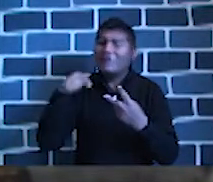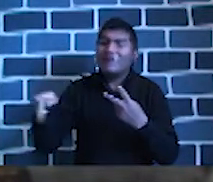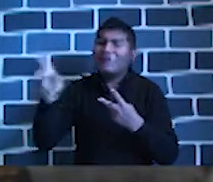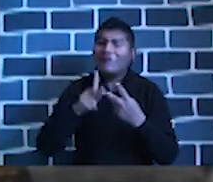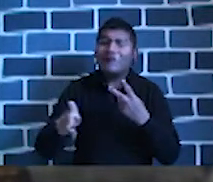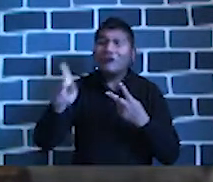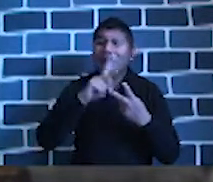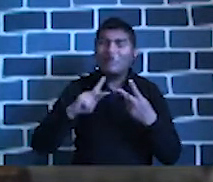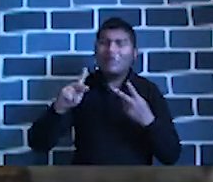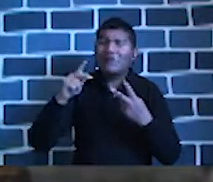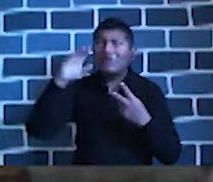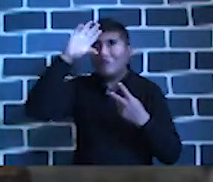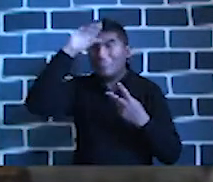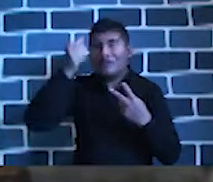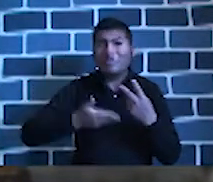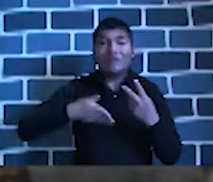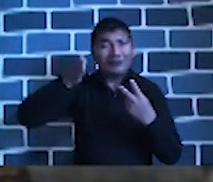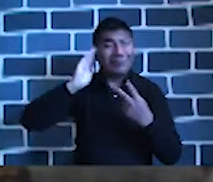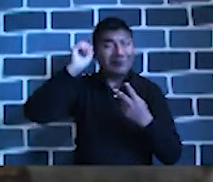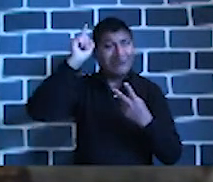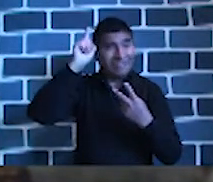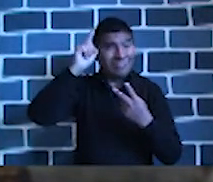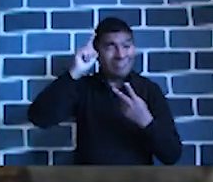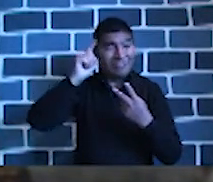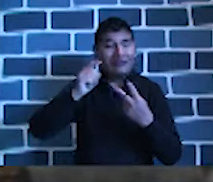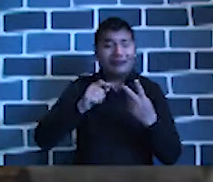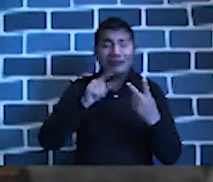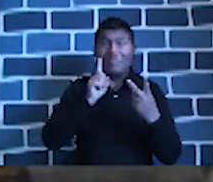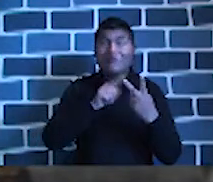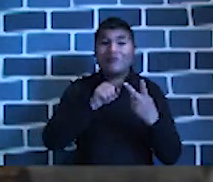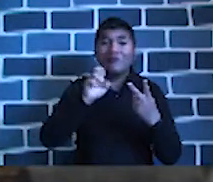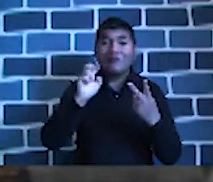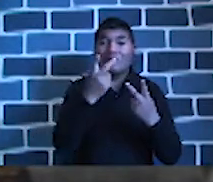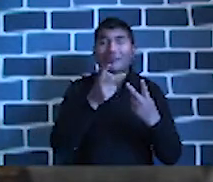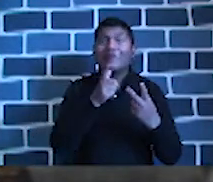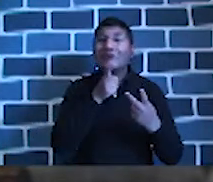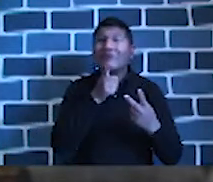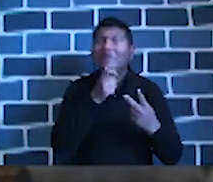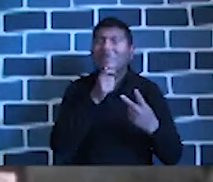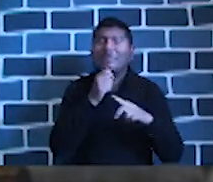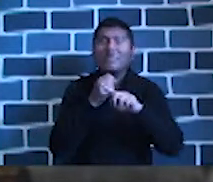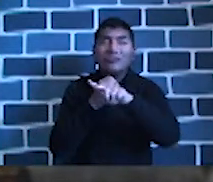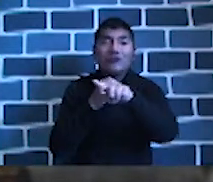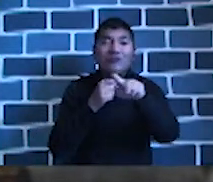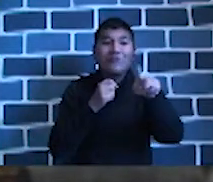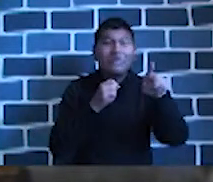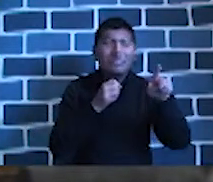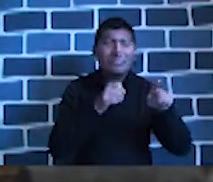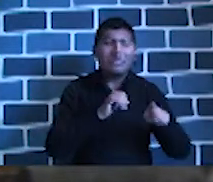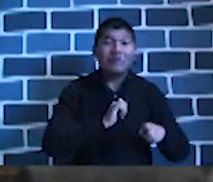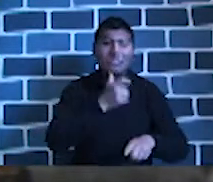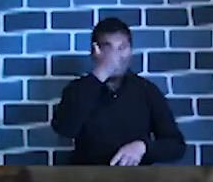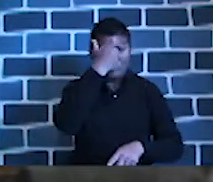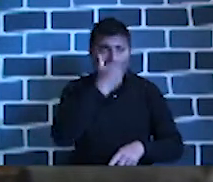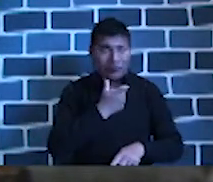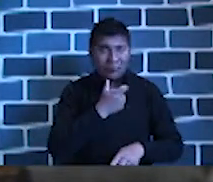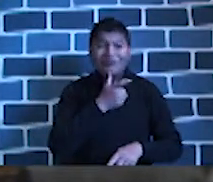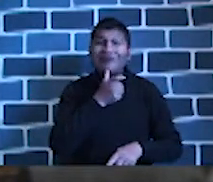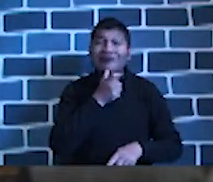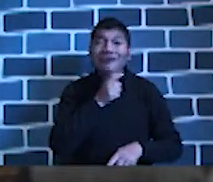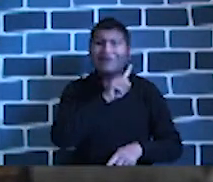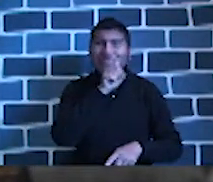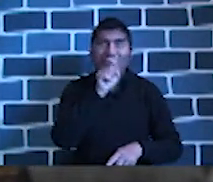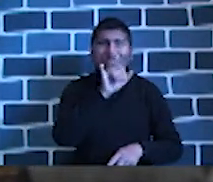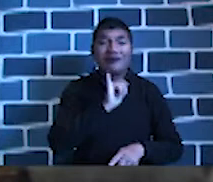Hombre? Y la segunda, ¿quién dicen ustedes que soy yo?